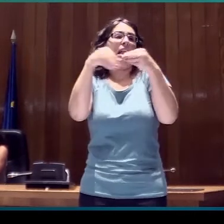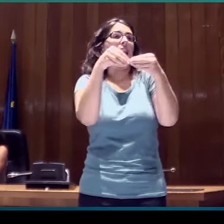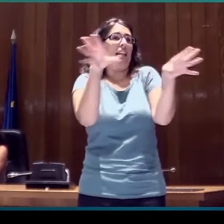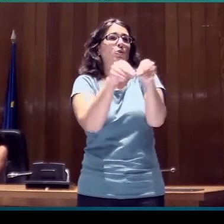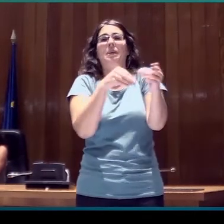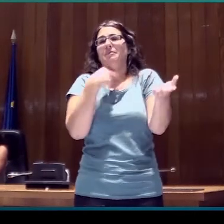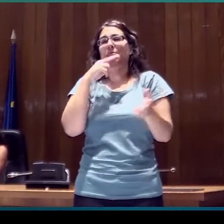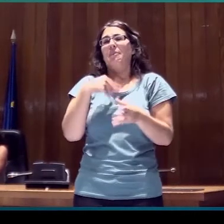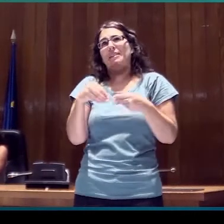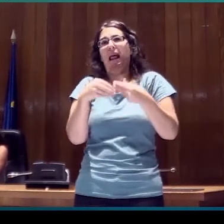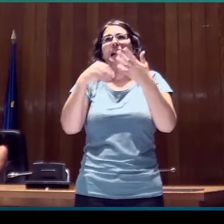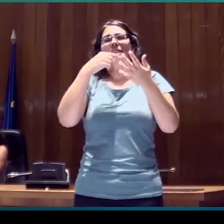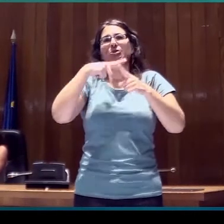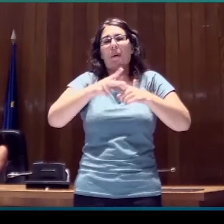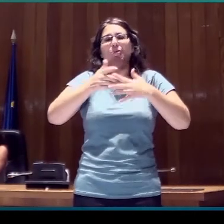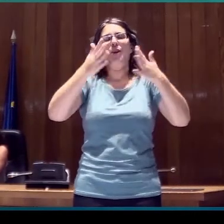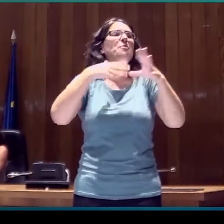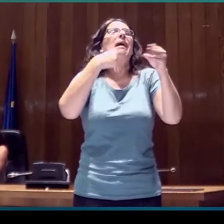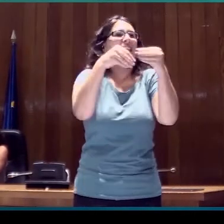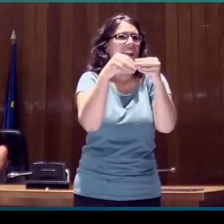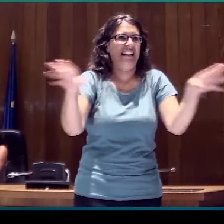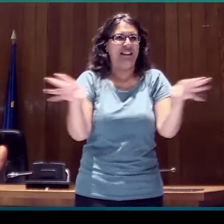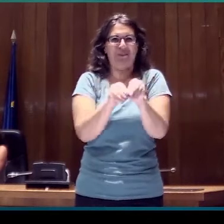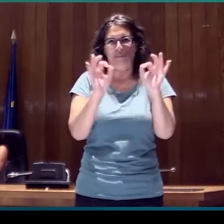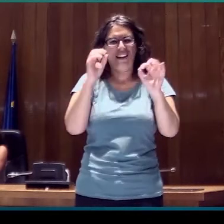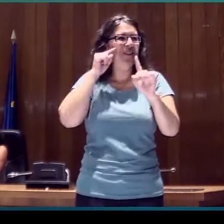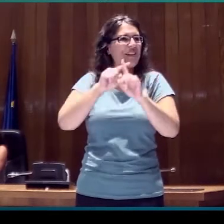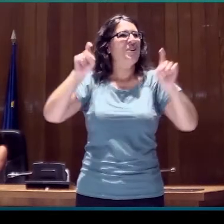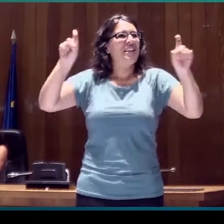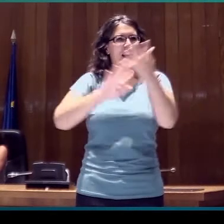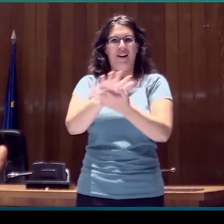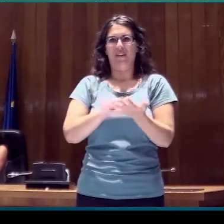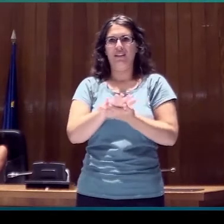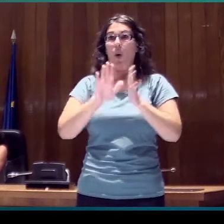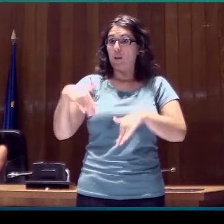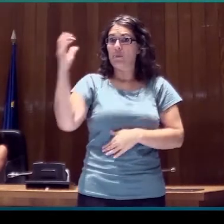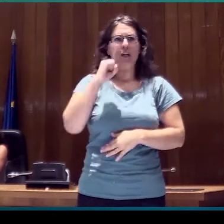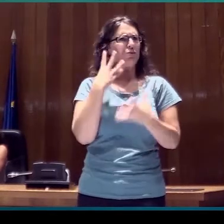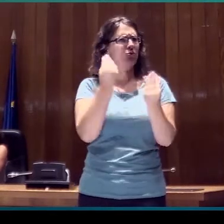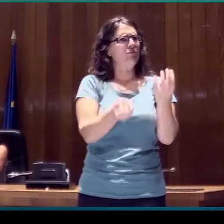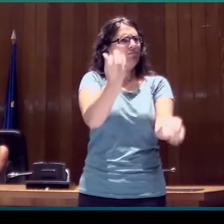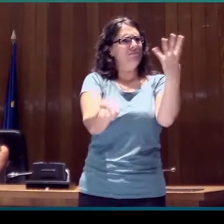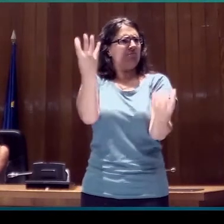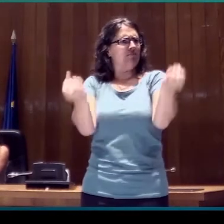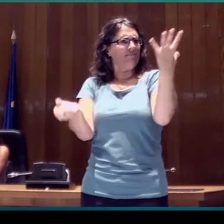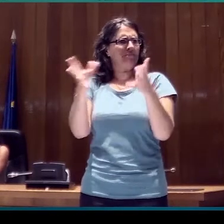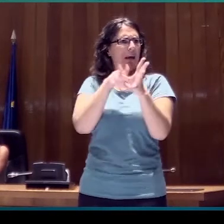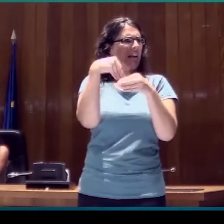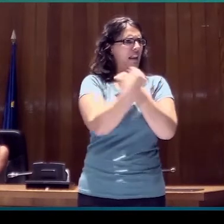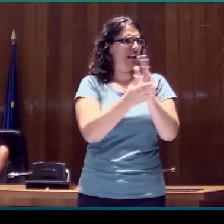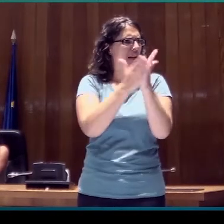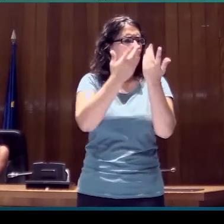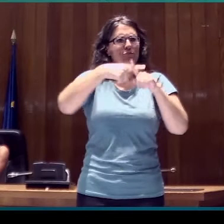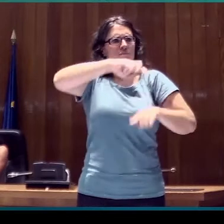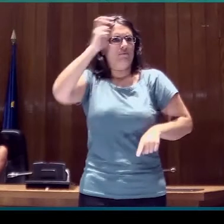para enseñar la lengua de signos. En los últimos años se han desarrollado. Sin embargo, en el tema de la evaluación las cosas